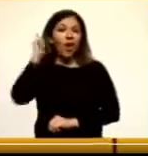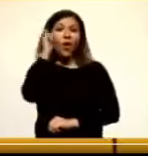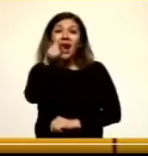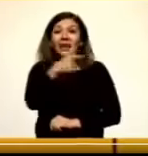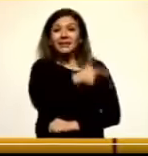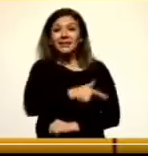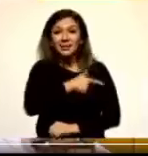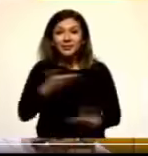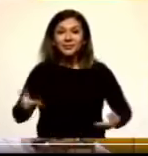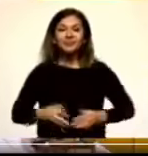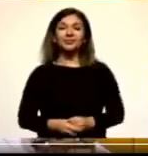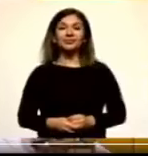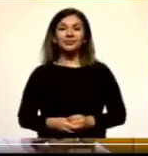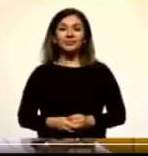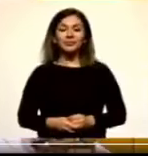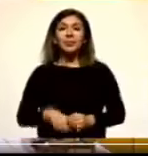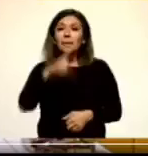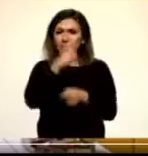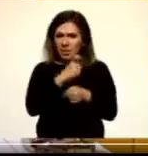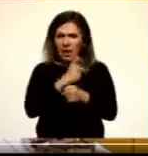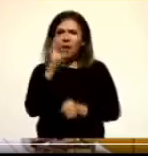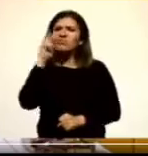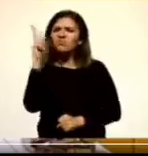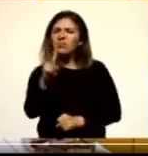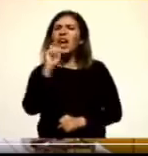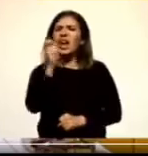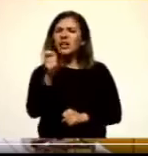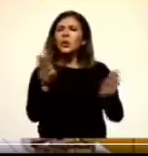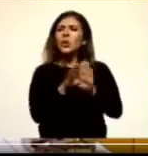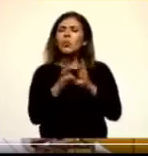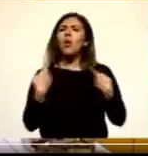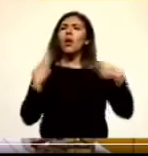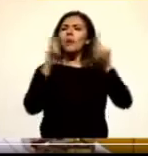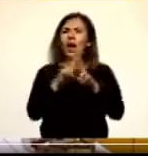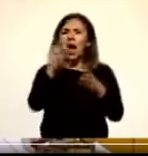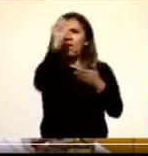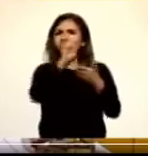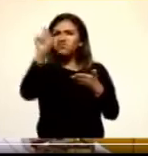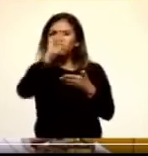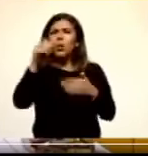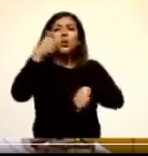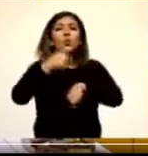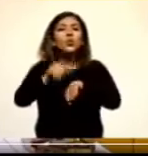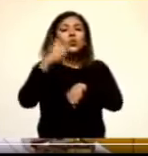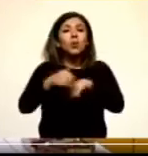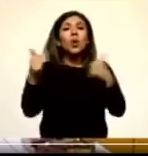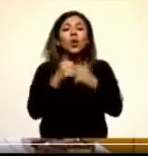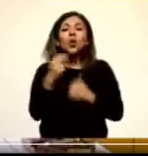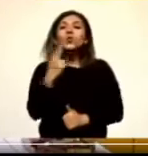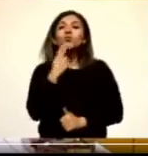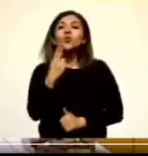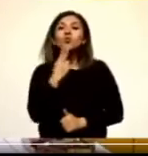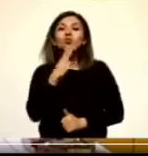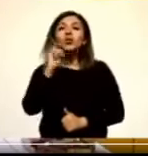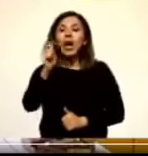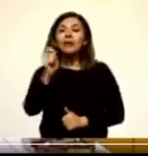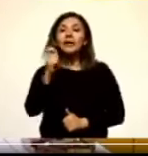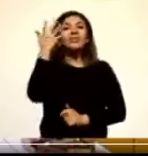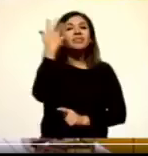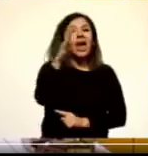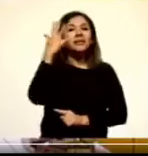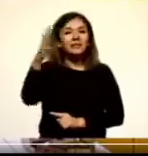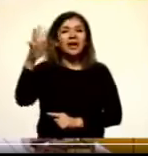gusten. En el primero, vamos a representar, leer y escribir números utilizando los bloques base 10,